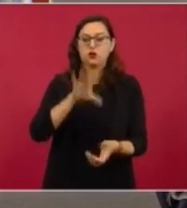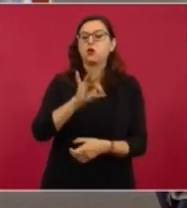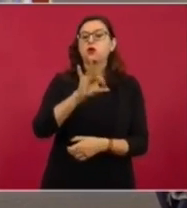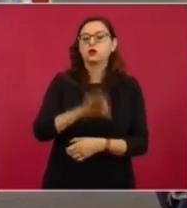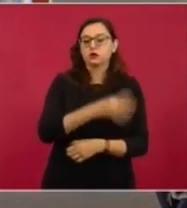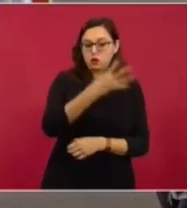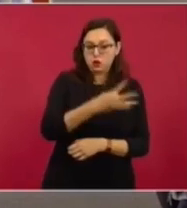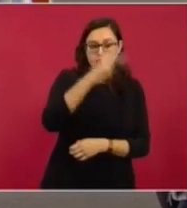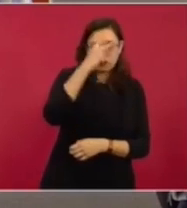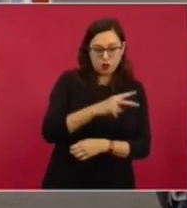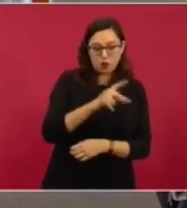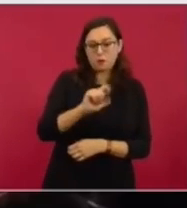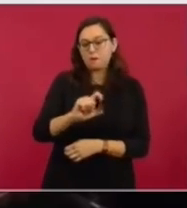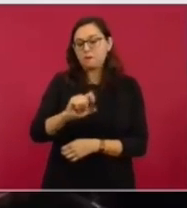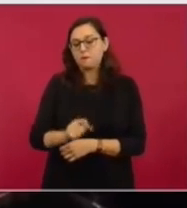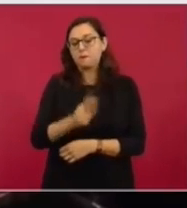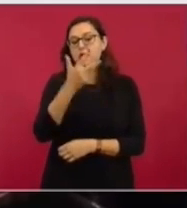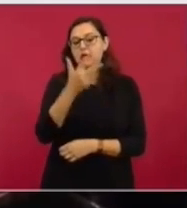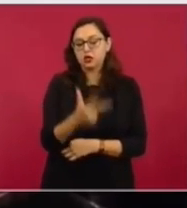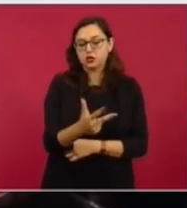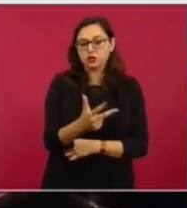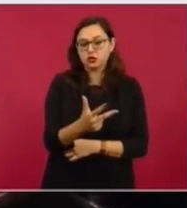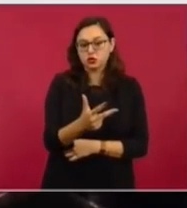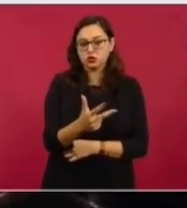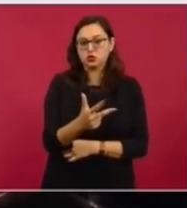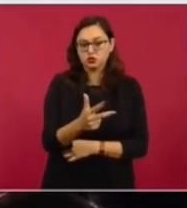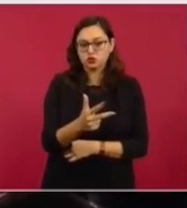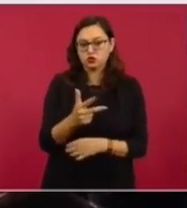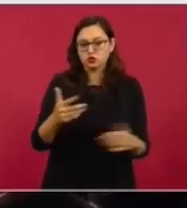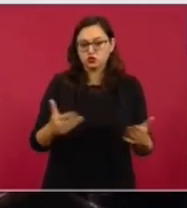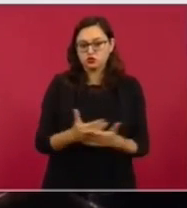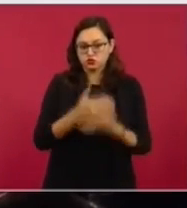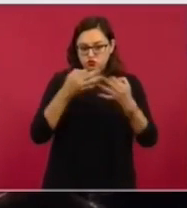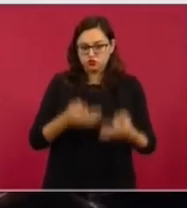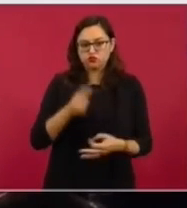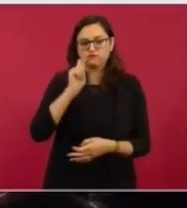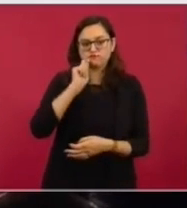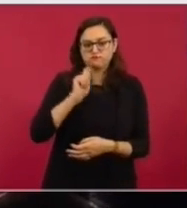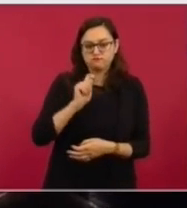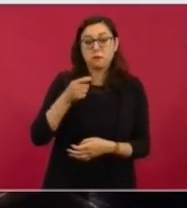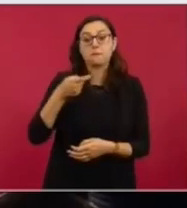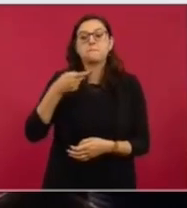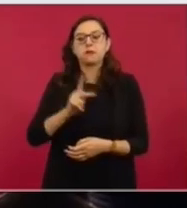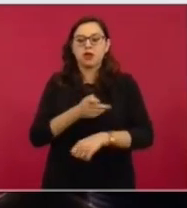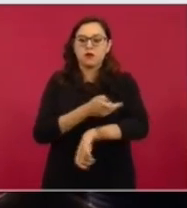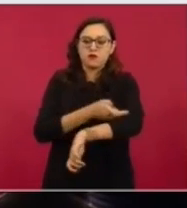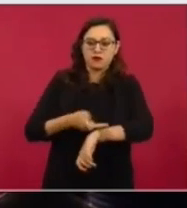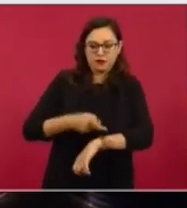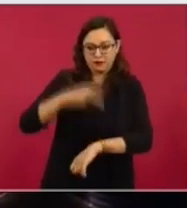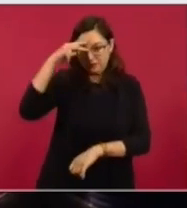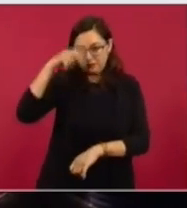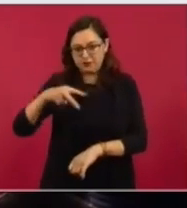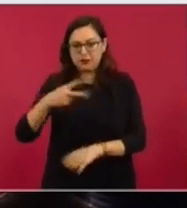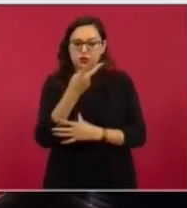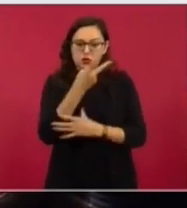44 mexicanos, 28 de origen ucraniano, lo cual por eso les decía que son familias